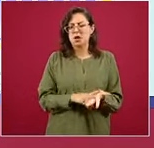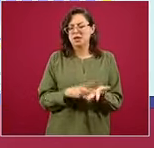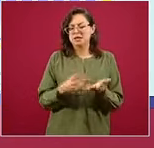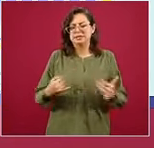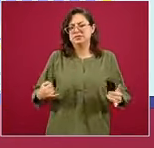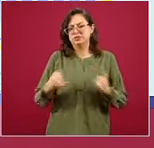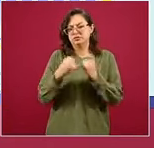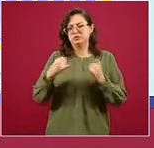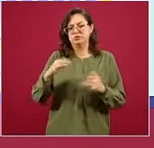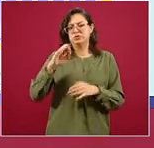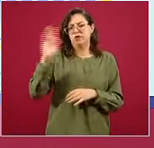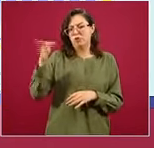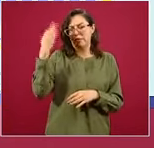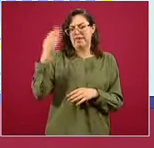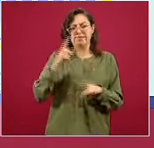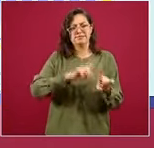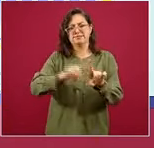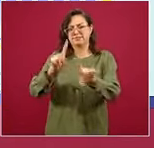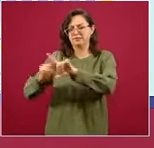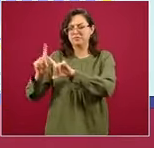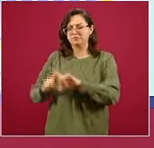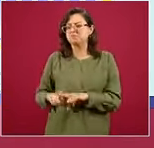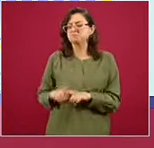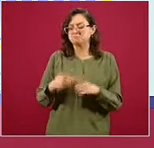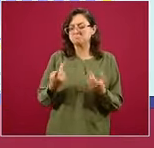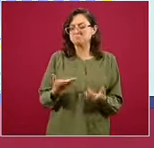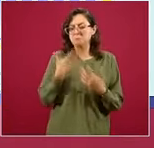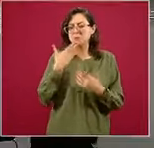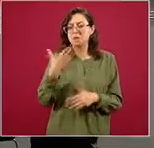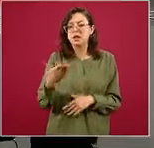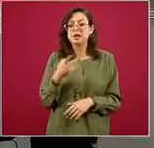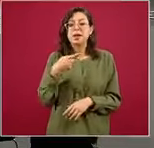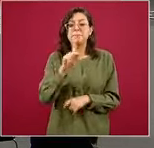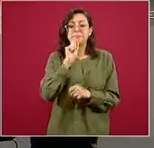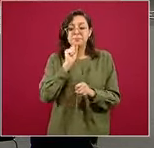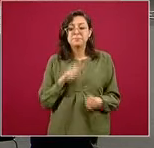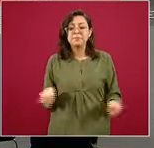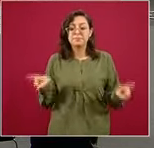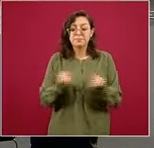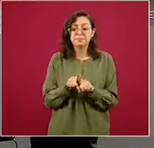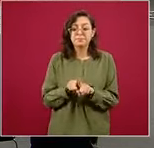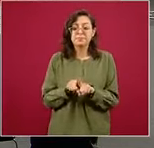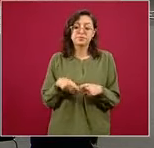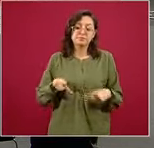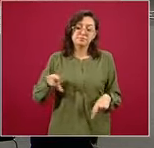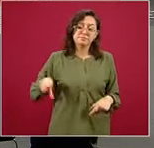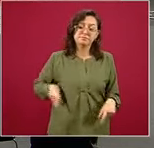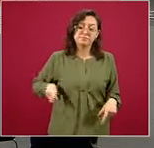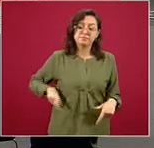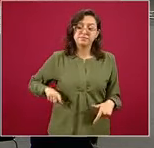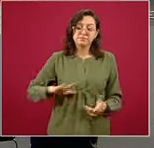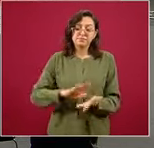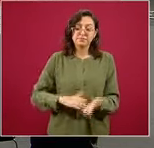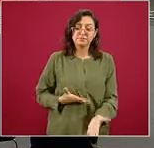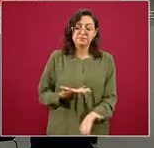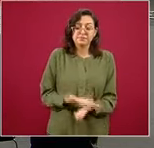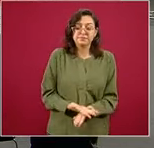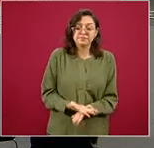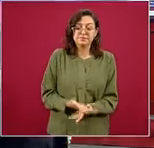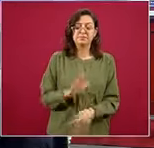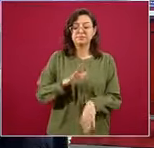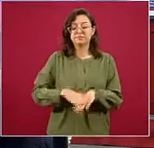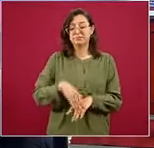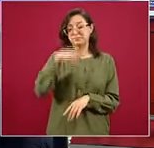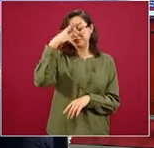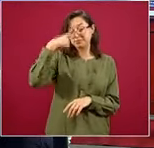facultades y centros y programas, pero también está al pendiente de lo que presenta el gobierno. Aquí le ponemos para